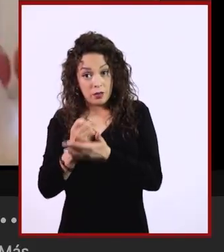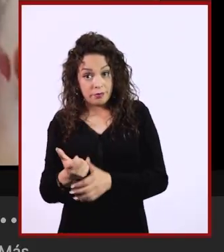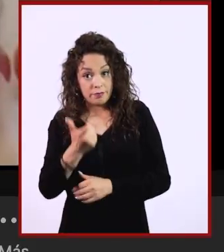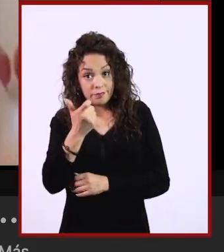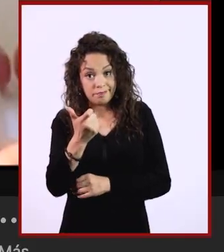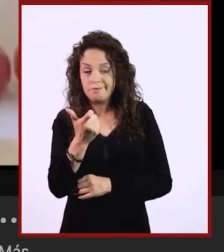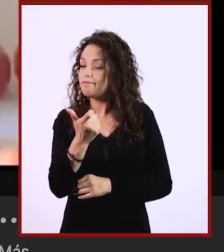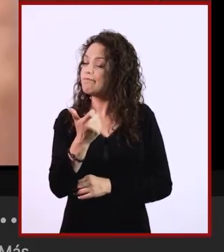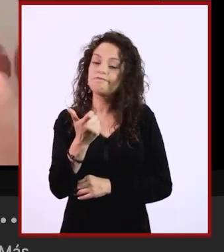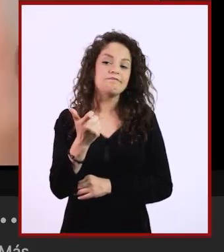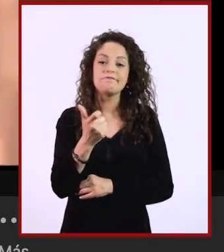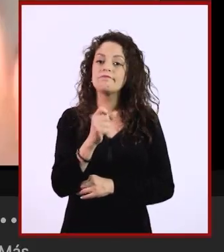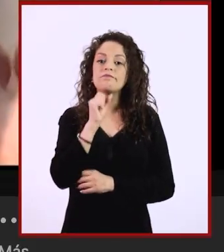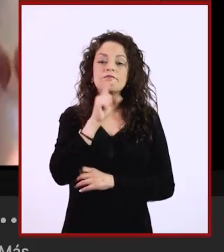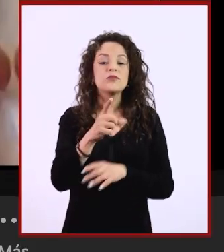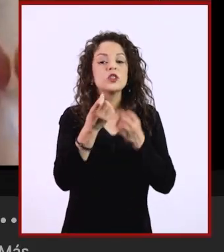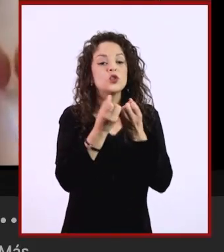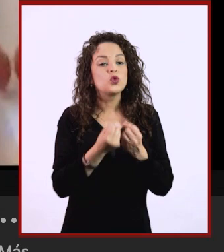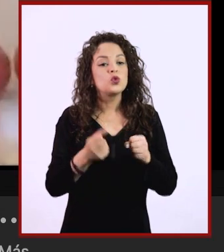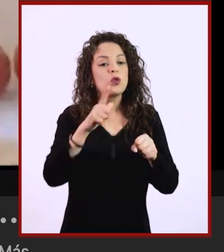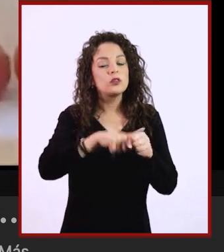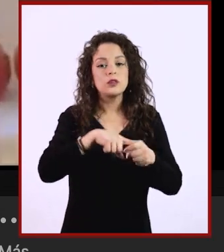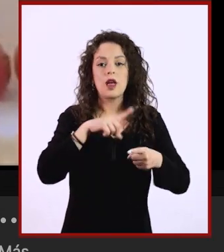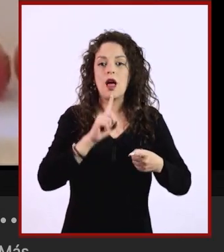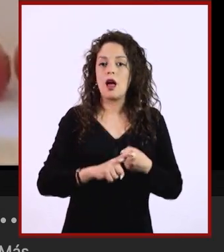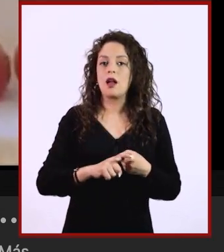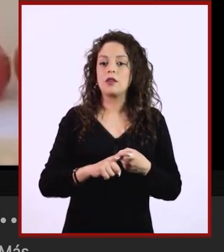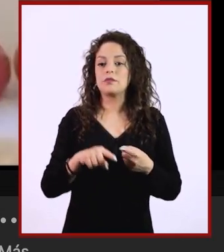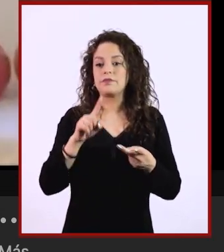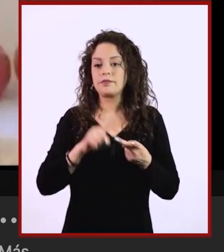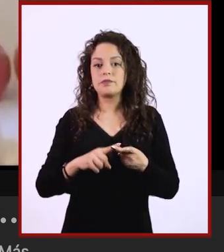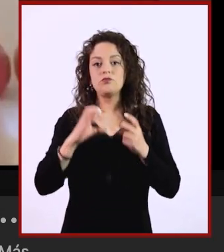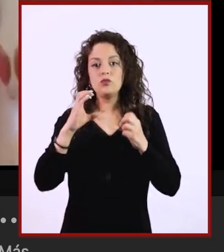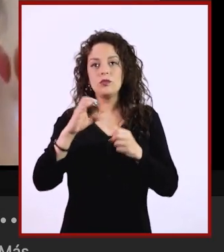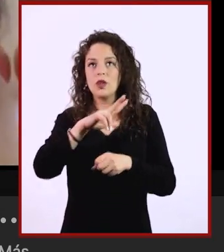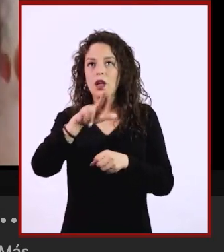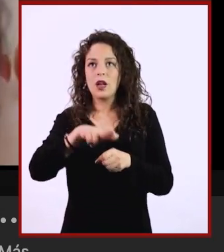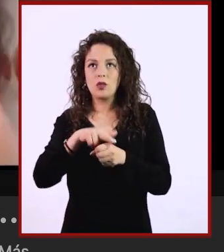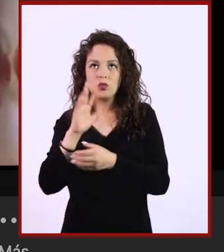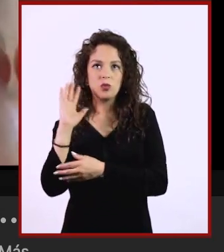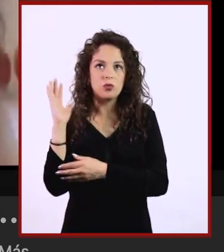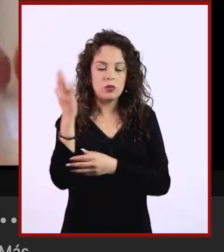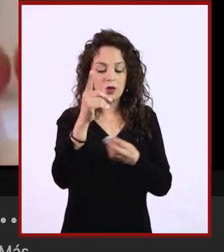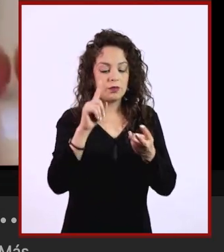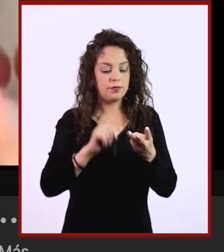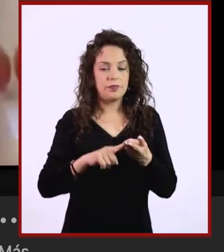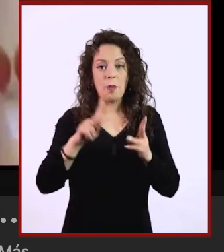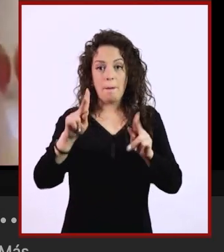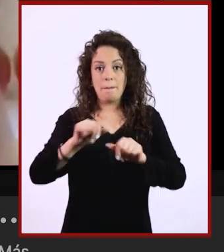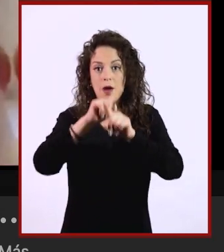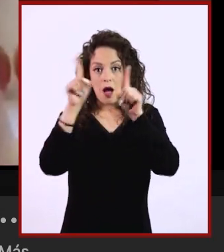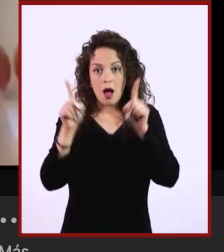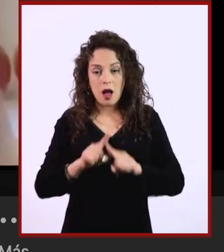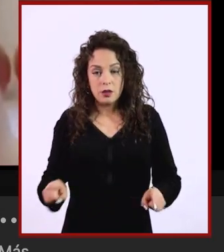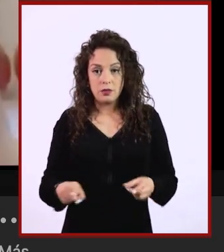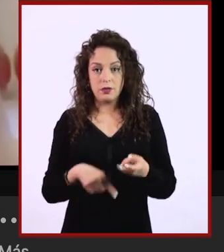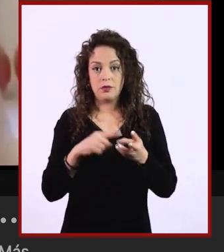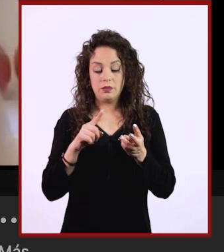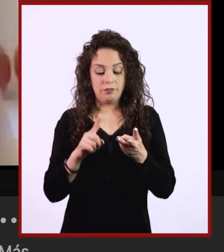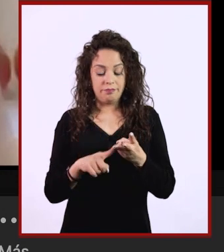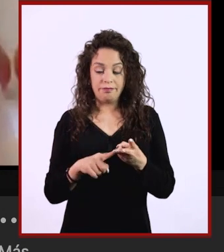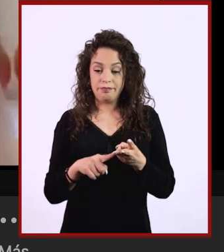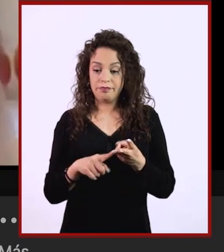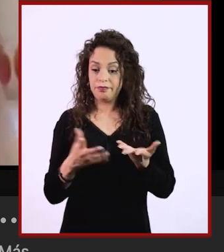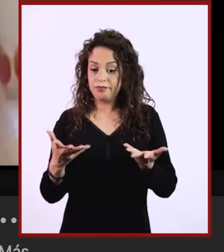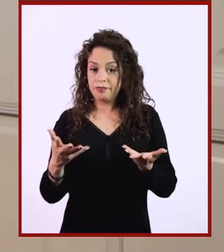también con algunos temas sociales, con algunos temas ambientales, de paz, ¿no? O de construcción de paz.